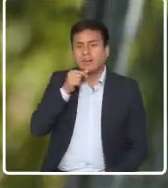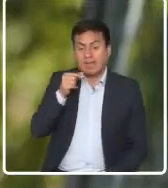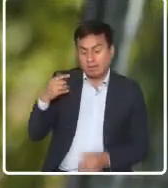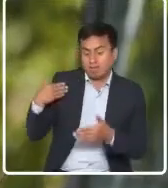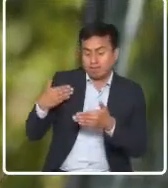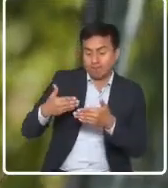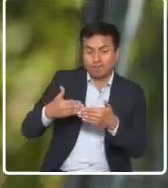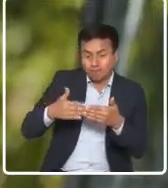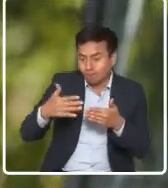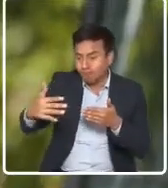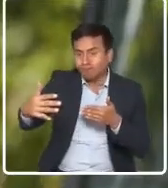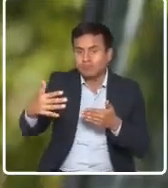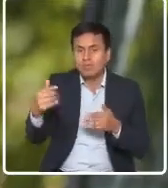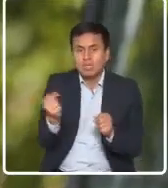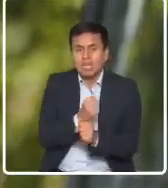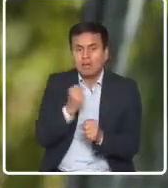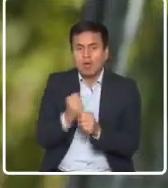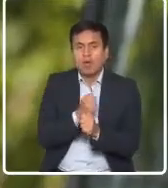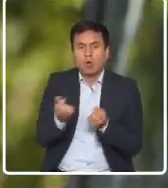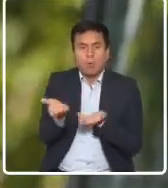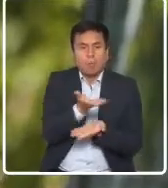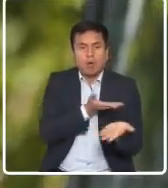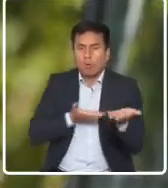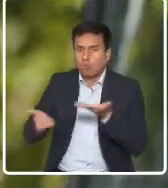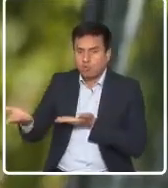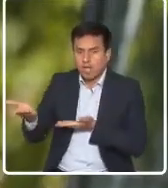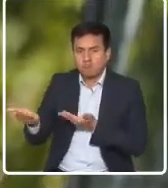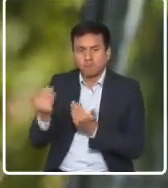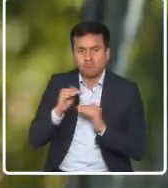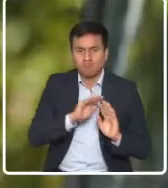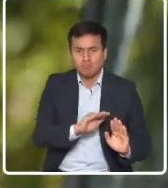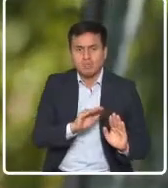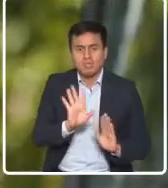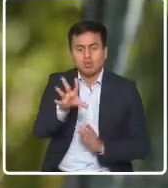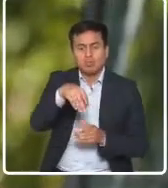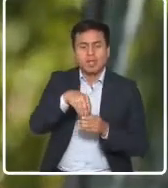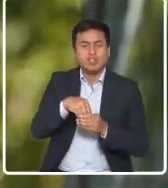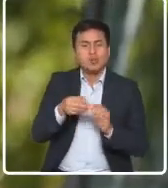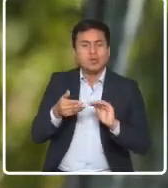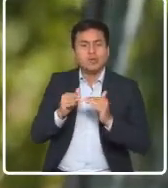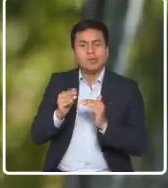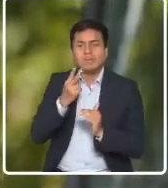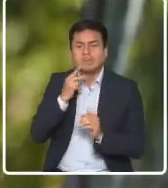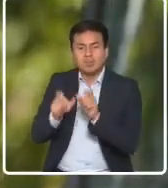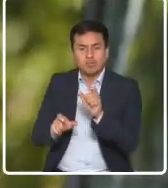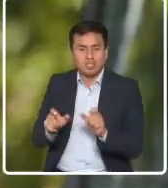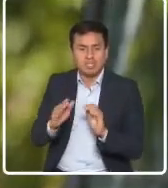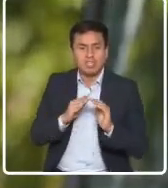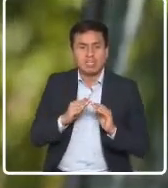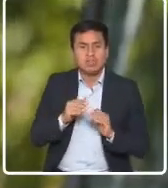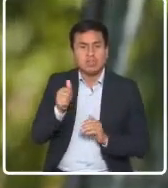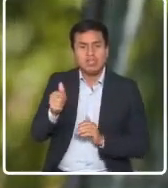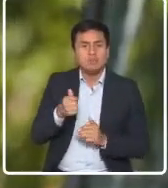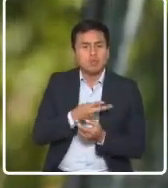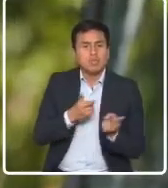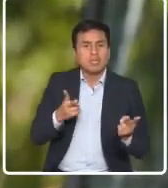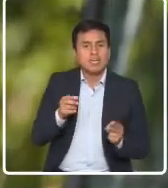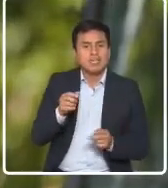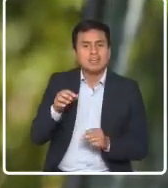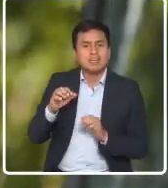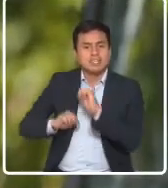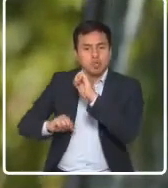trazado. Y con este trabajo mancomunado, incorporando a los vecinos, a las autoridades públicas y al sector